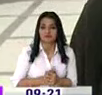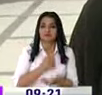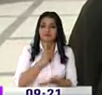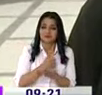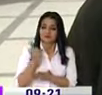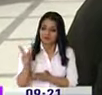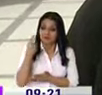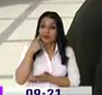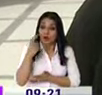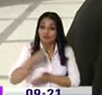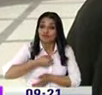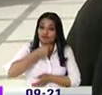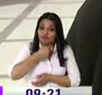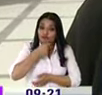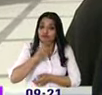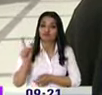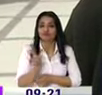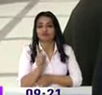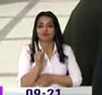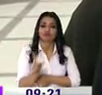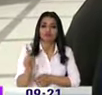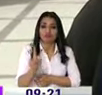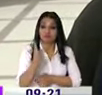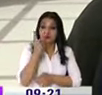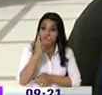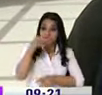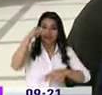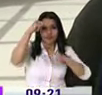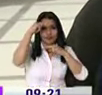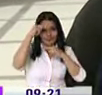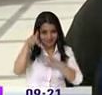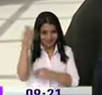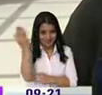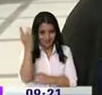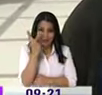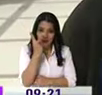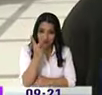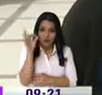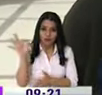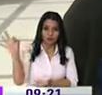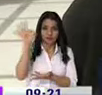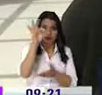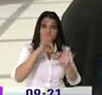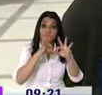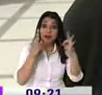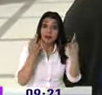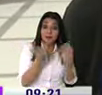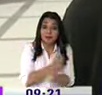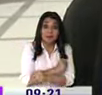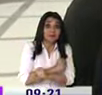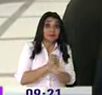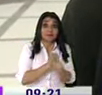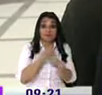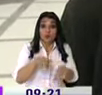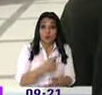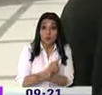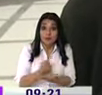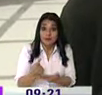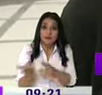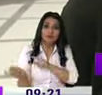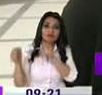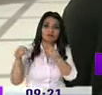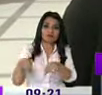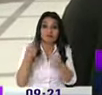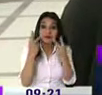precisamente, estuvo en la televisión con ustedes y unos familiares a la semana